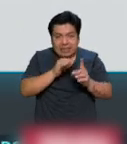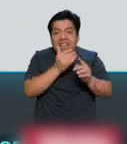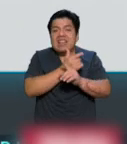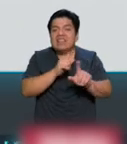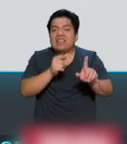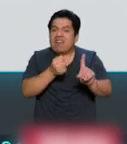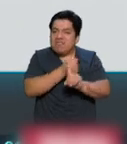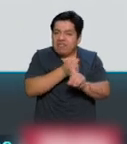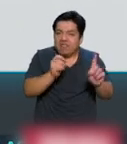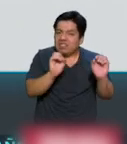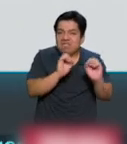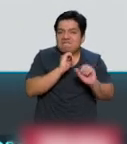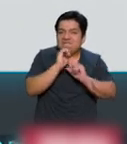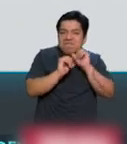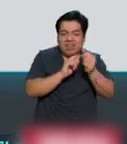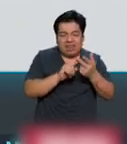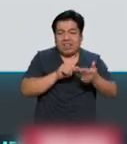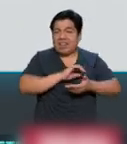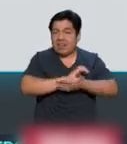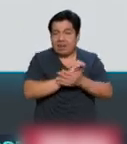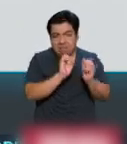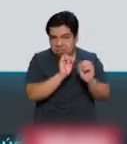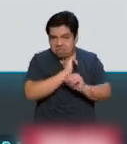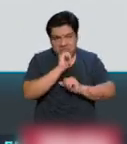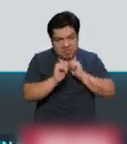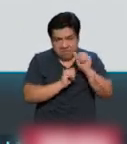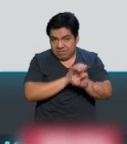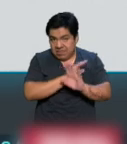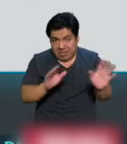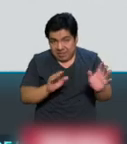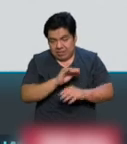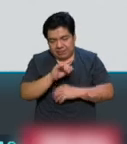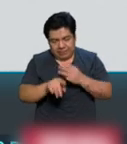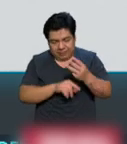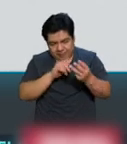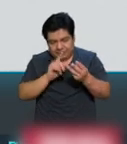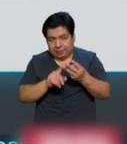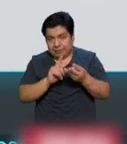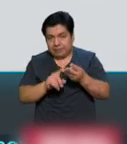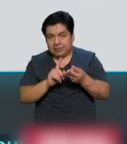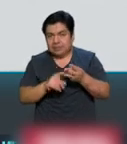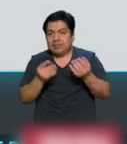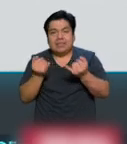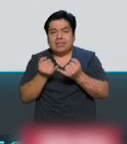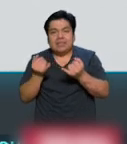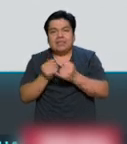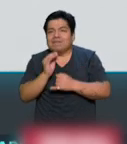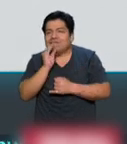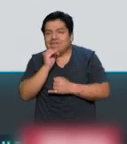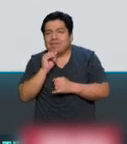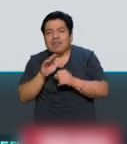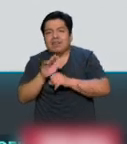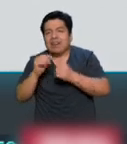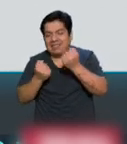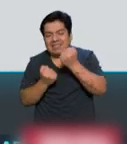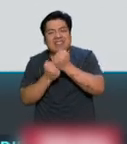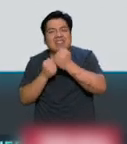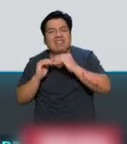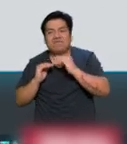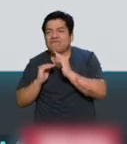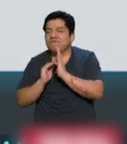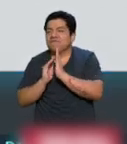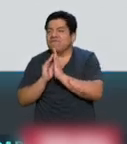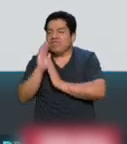de violencia y discriminación. Y tampoco puede haber desarrollo sostenible